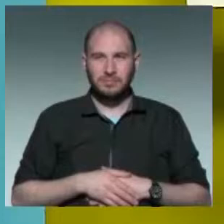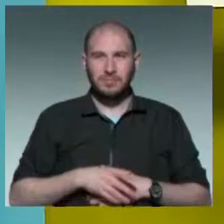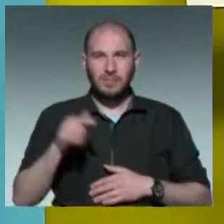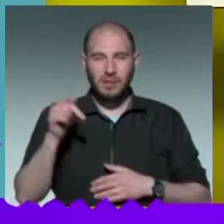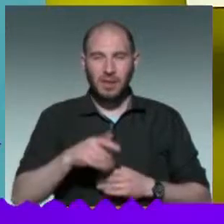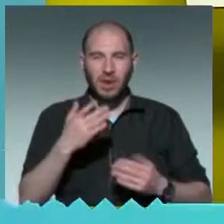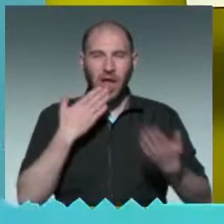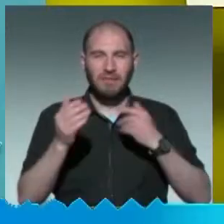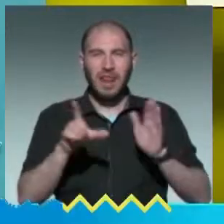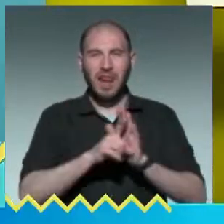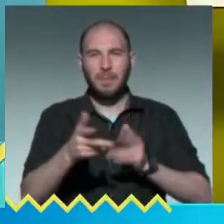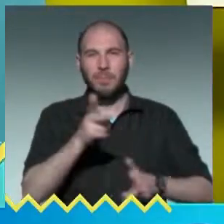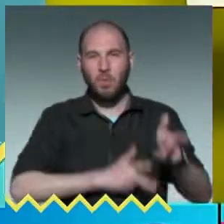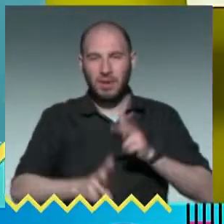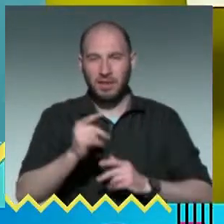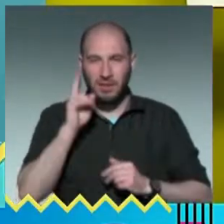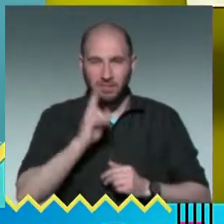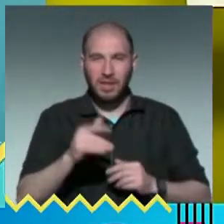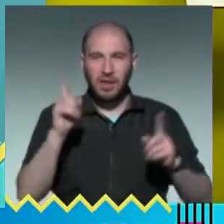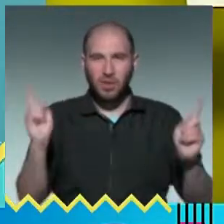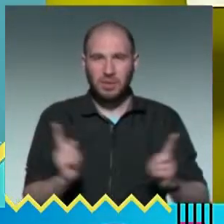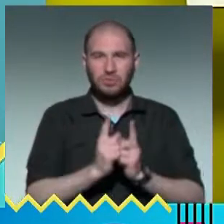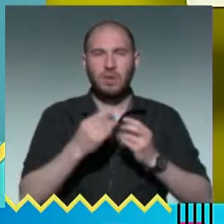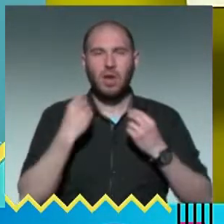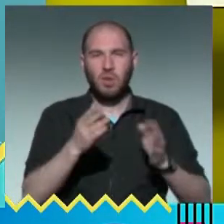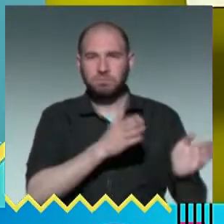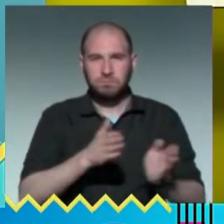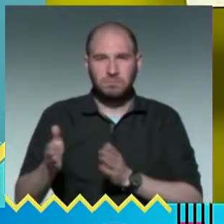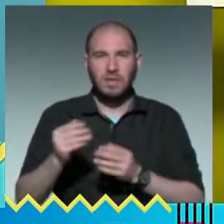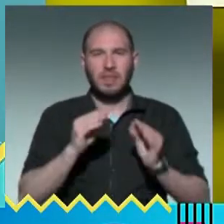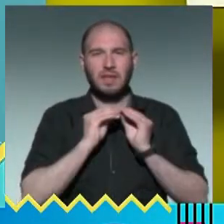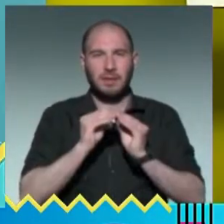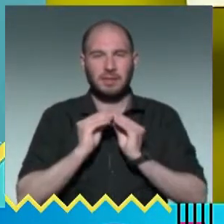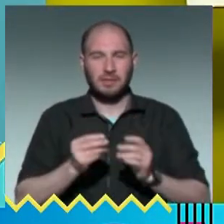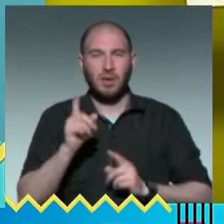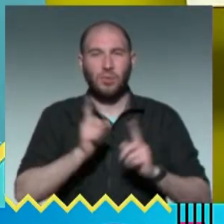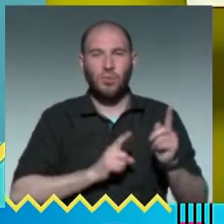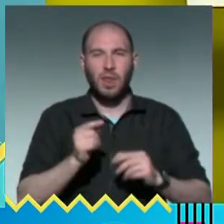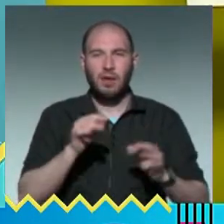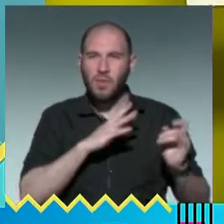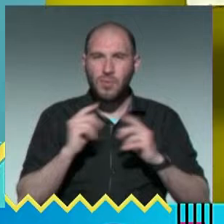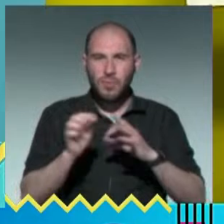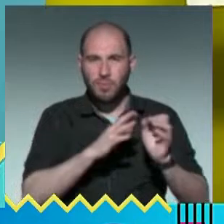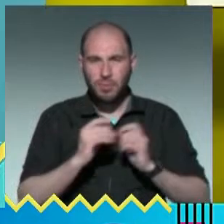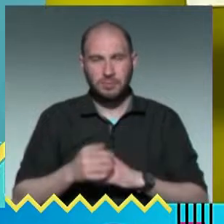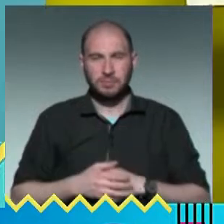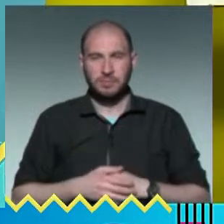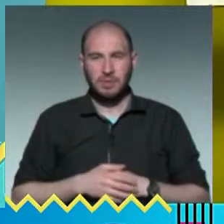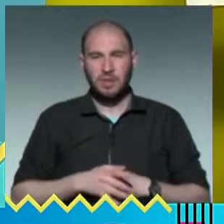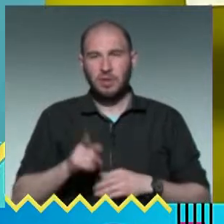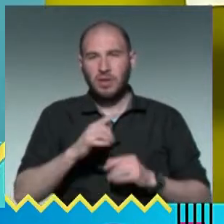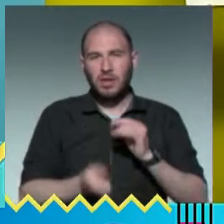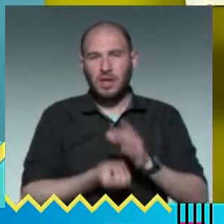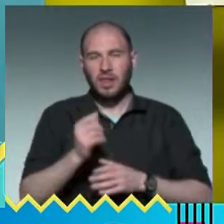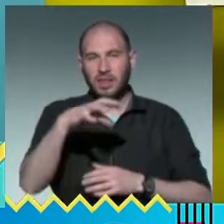Bien, vamos a hablar de esta ley de movilidad y veíamos un repaso de cómo fue, ¿sí?, el tratamiento, cuáles fueron las polémicas o las discusiones que se